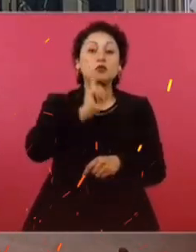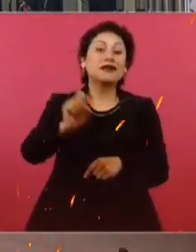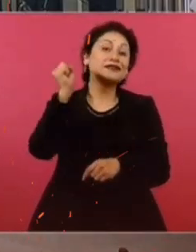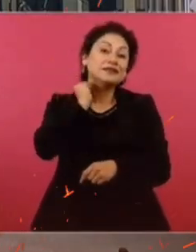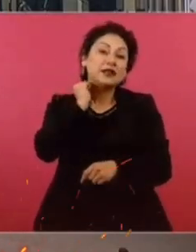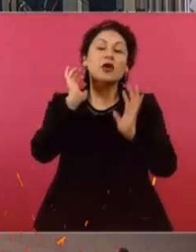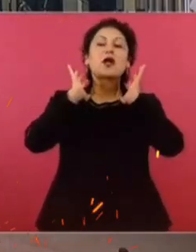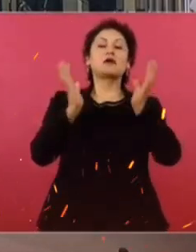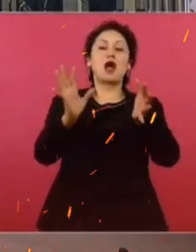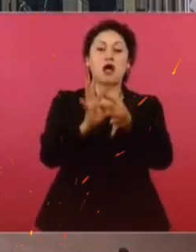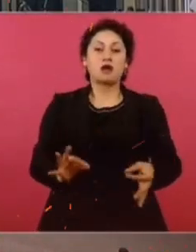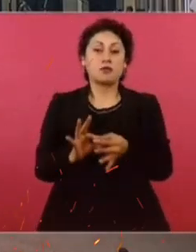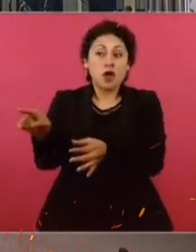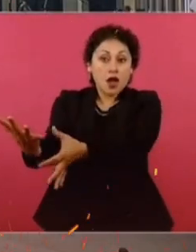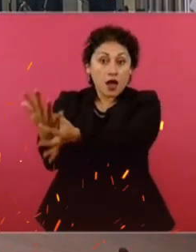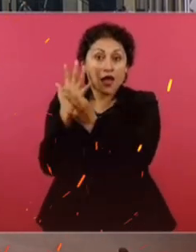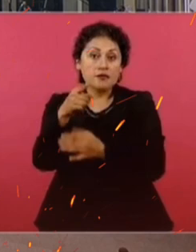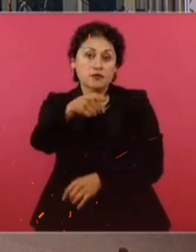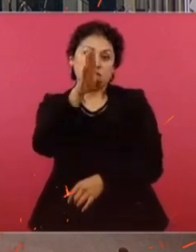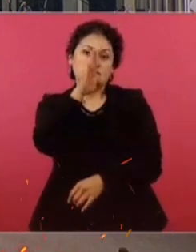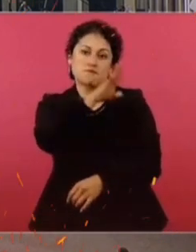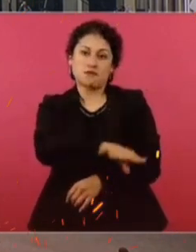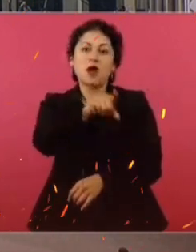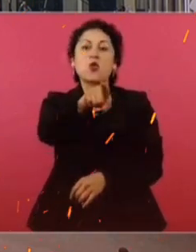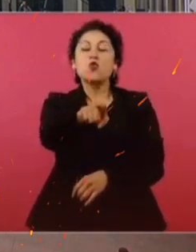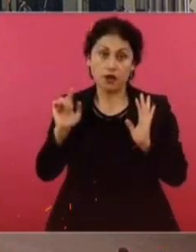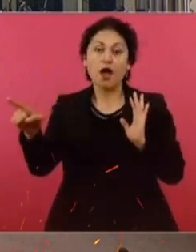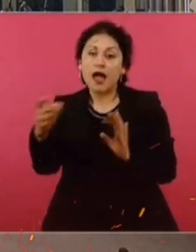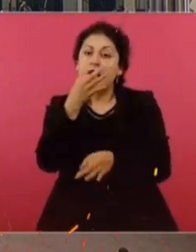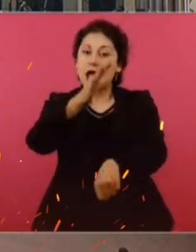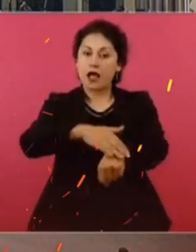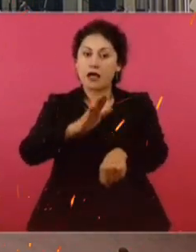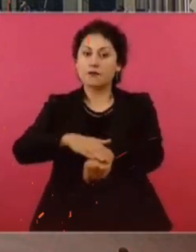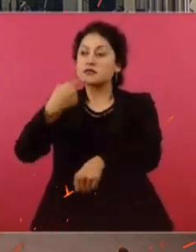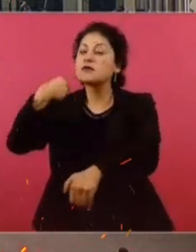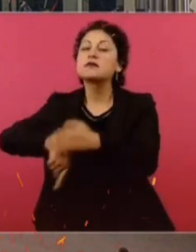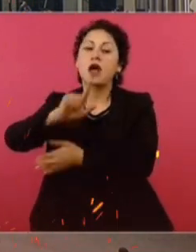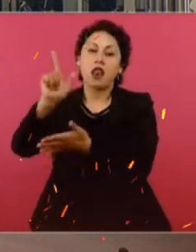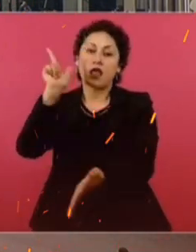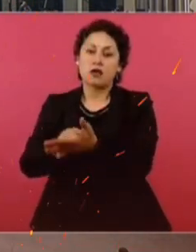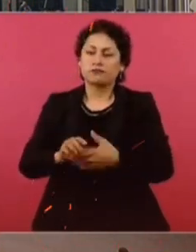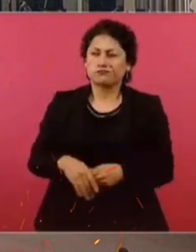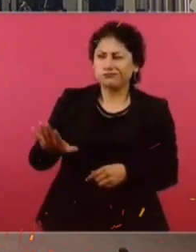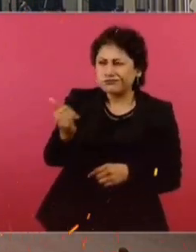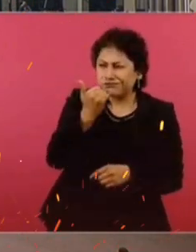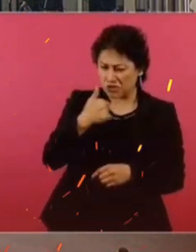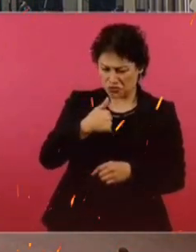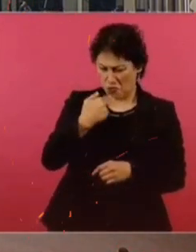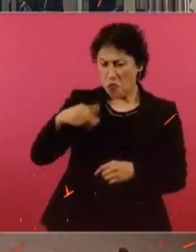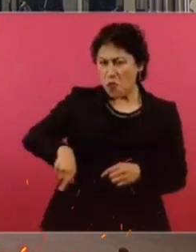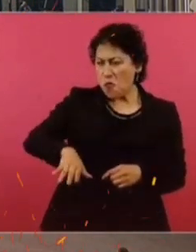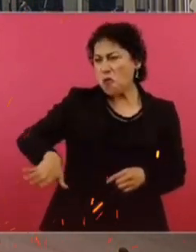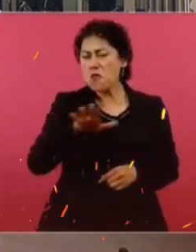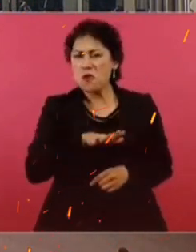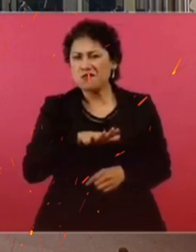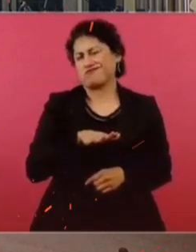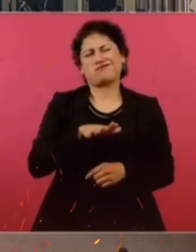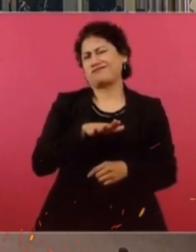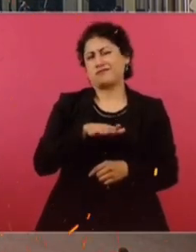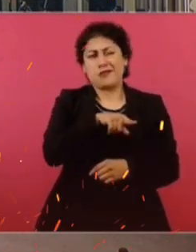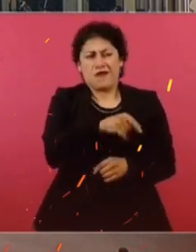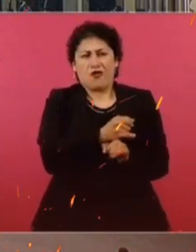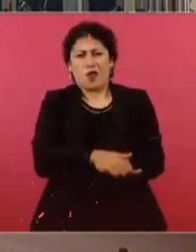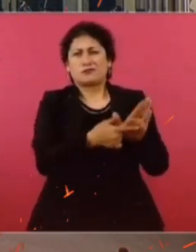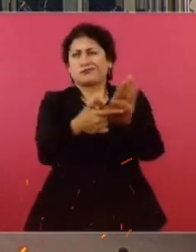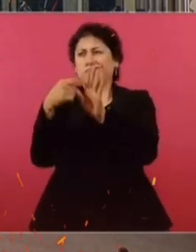respecto a este mismo tema y lo acusa de usar prácticamente todo el aparato del Estado para investigarla. Pero si no se necesita utilizar todo el aparato del Estado. Si casi es de